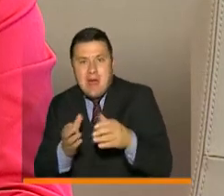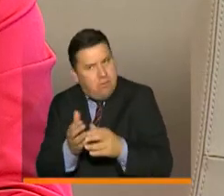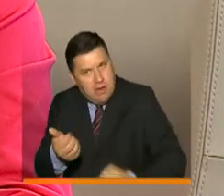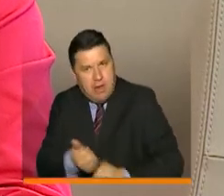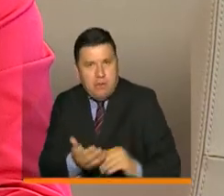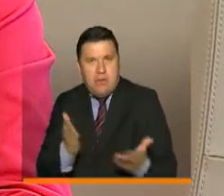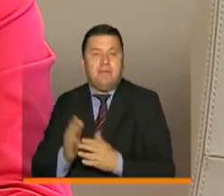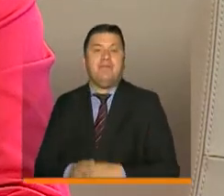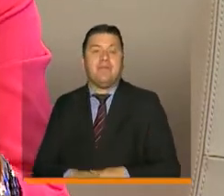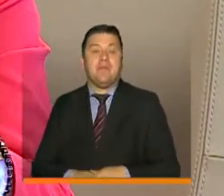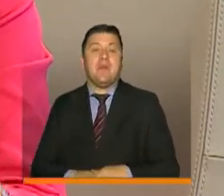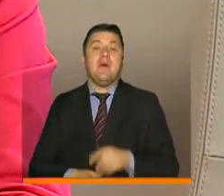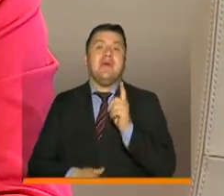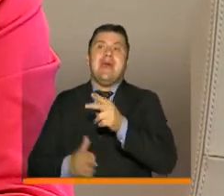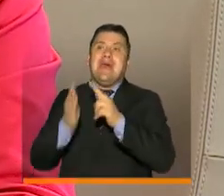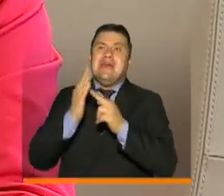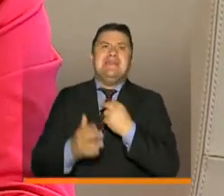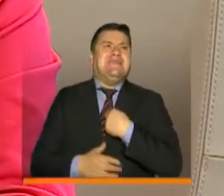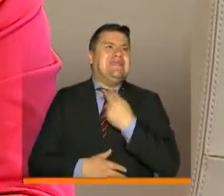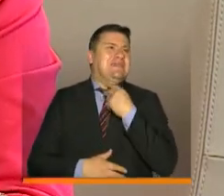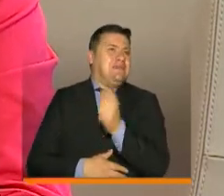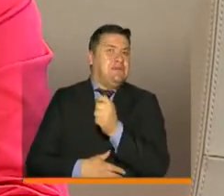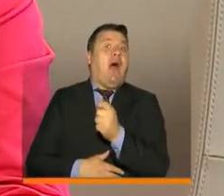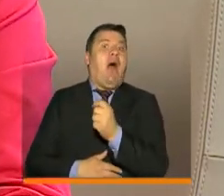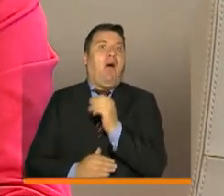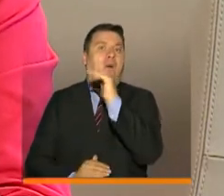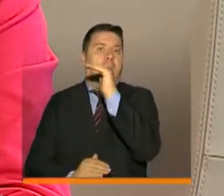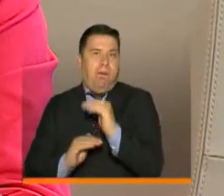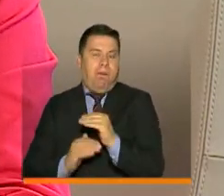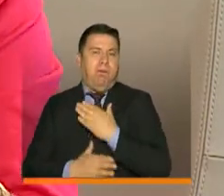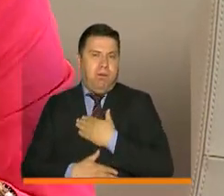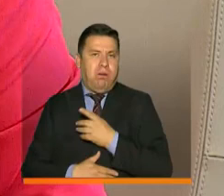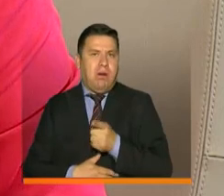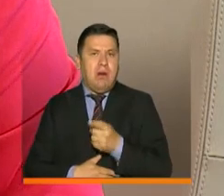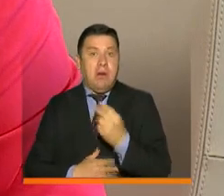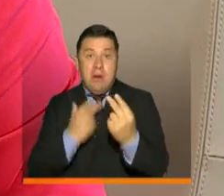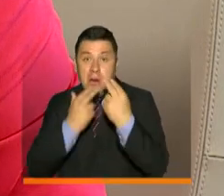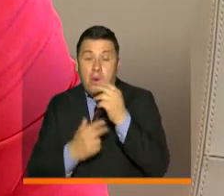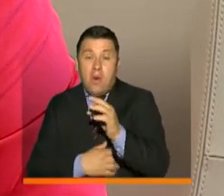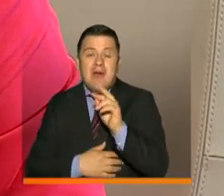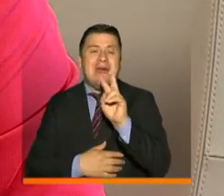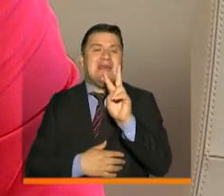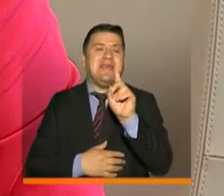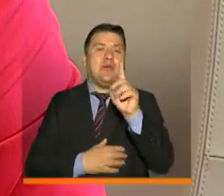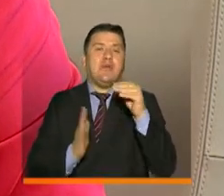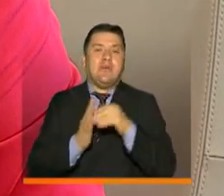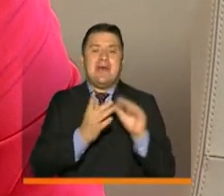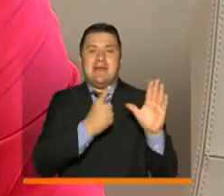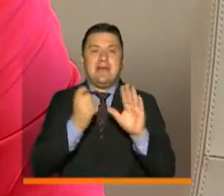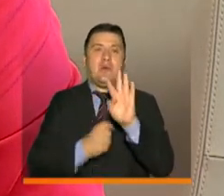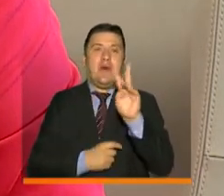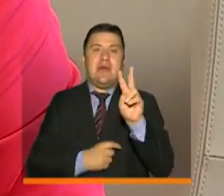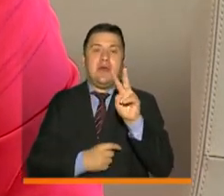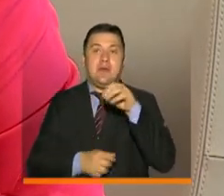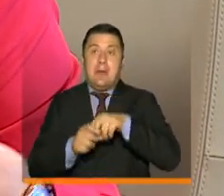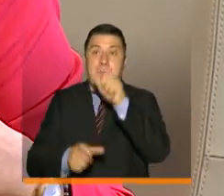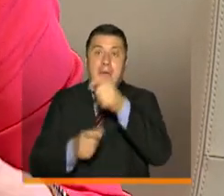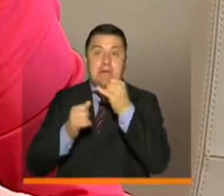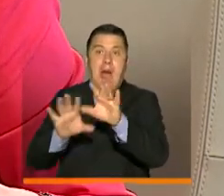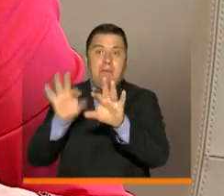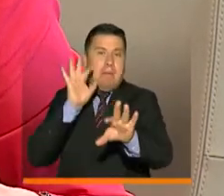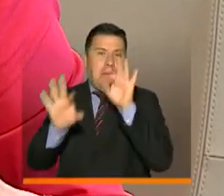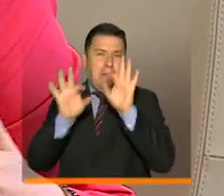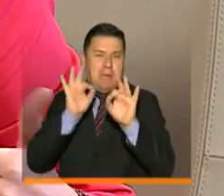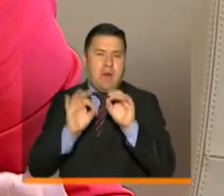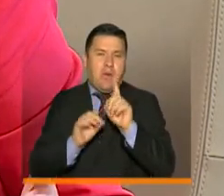finalmente, del plan de alivios de ICETEX, que también es de interés de muchos de los que nos están siguiendo, hay 71.642 beneficiarios que